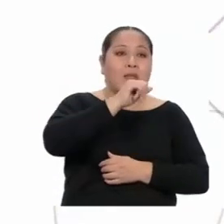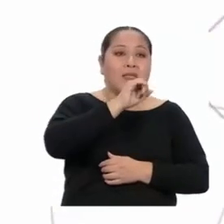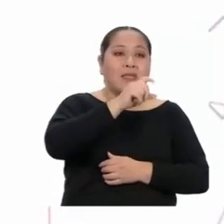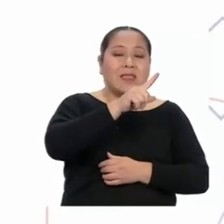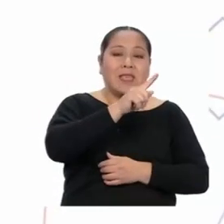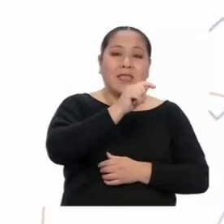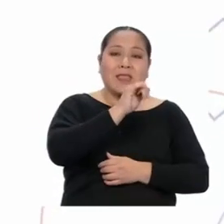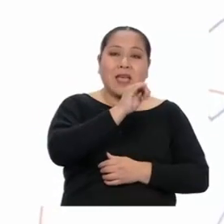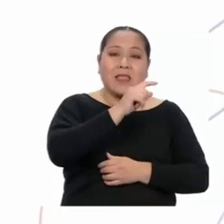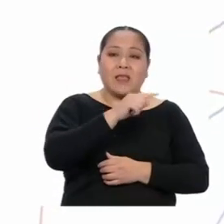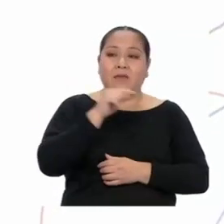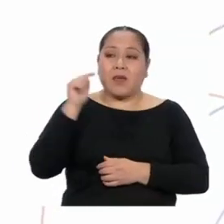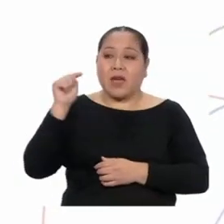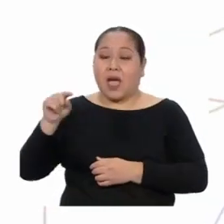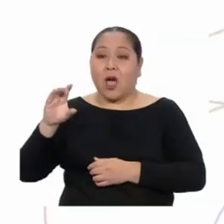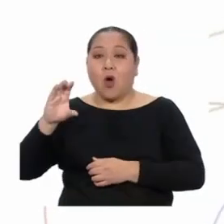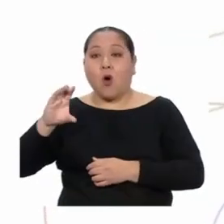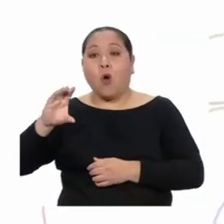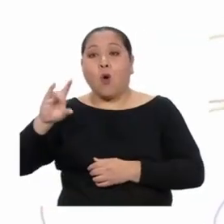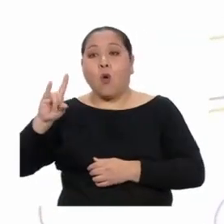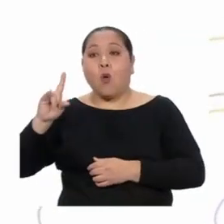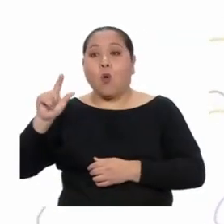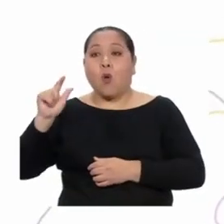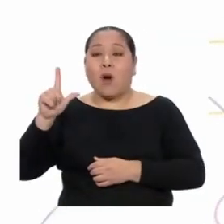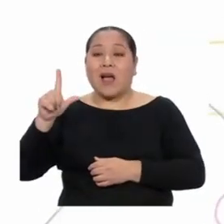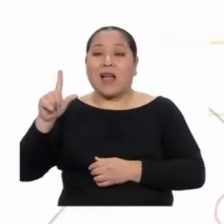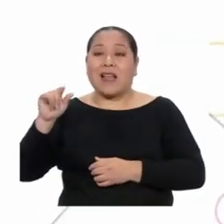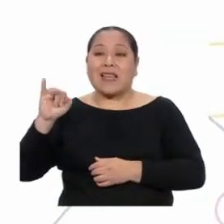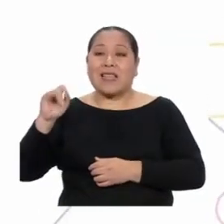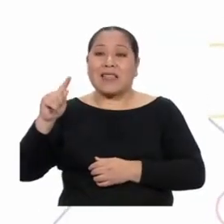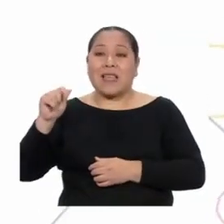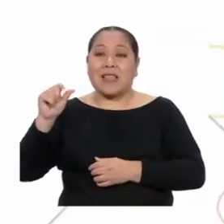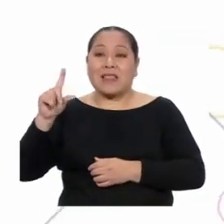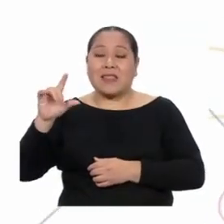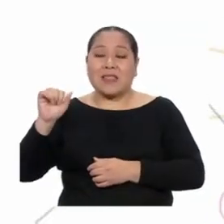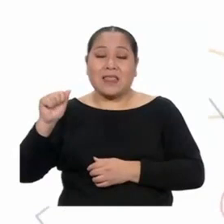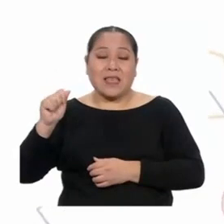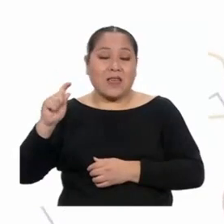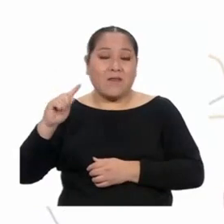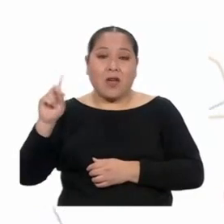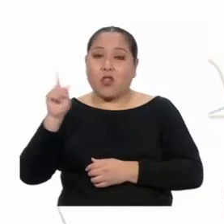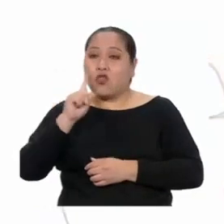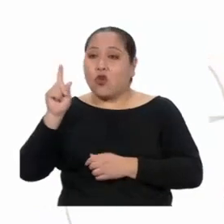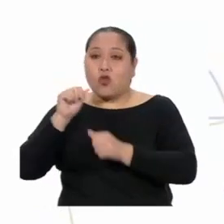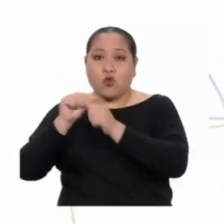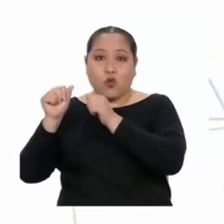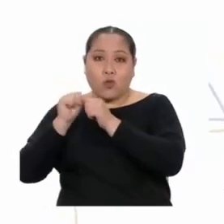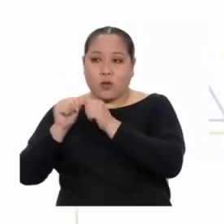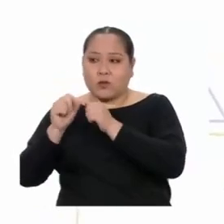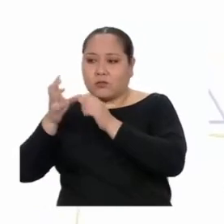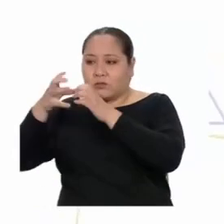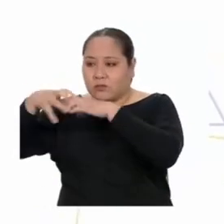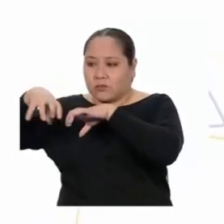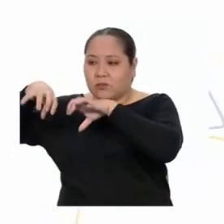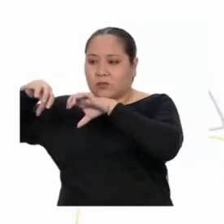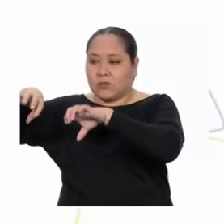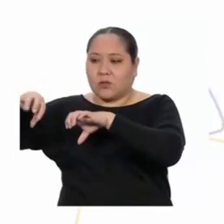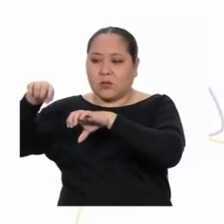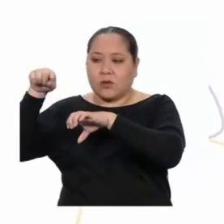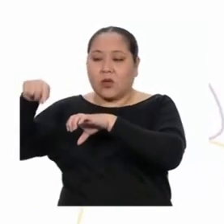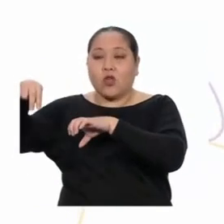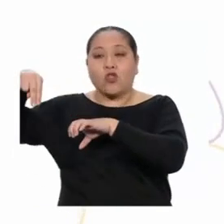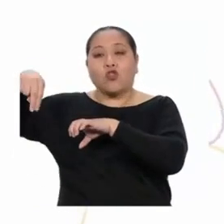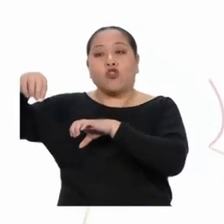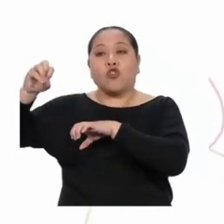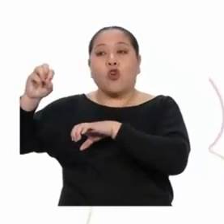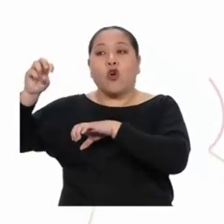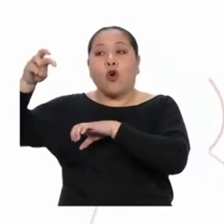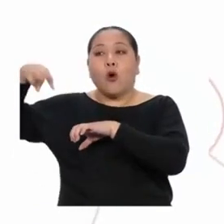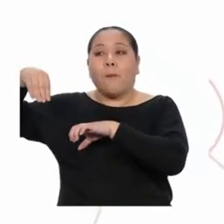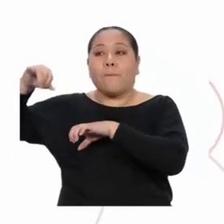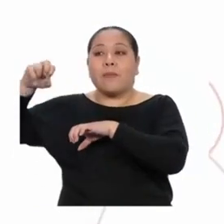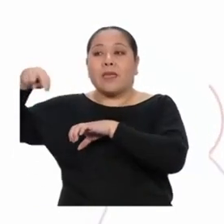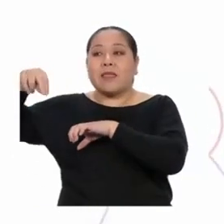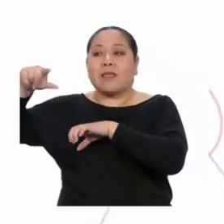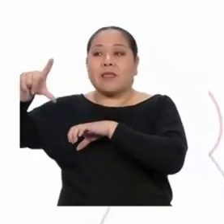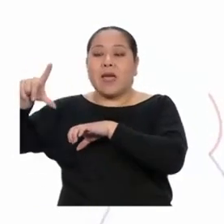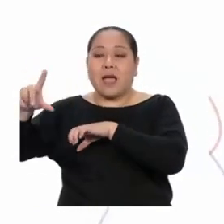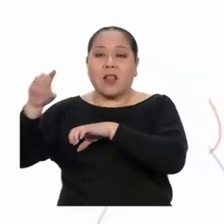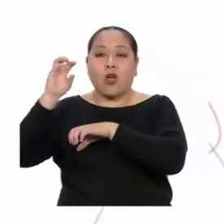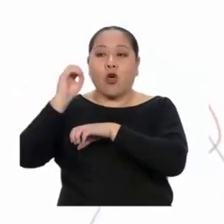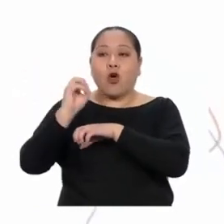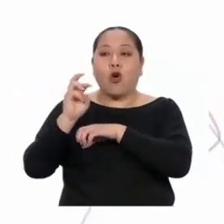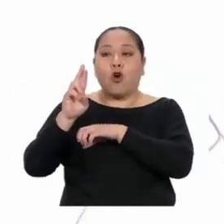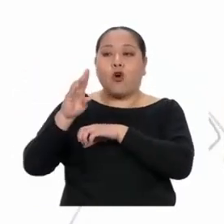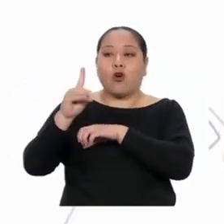toman valores no numéricos y entre ellas se pueden distinguir dos tipos, la nominal y la